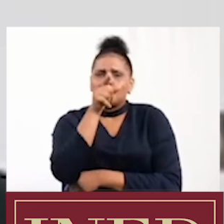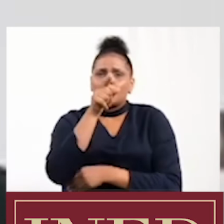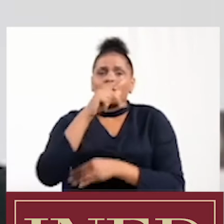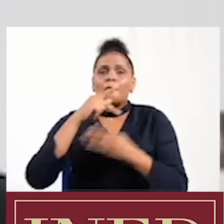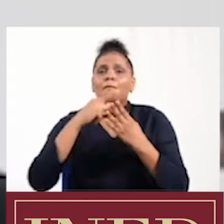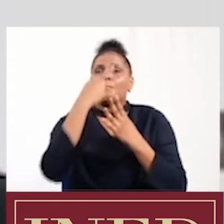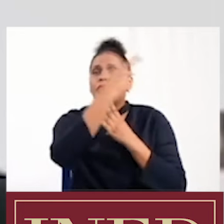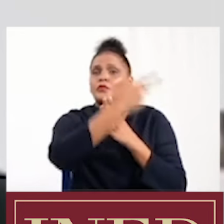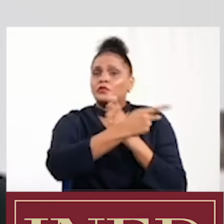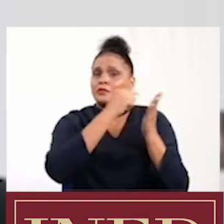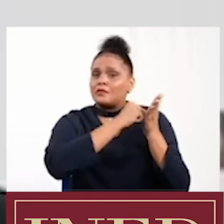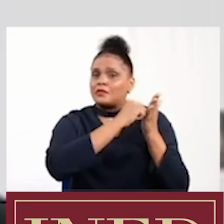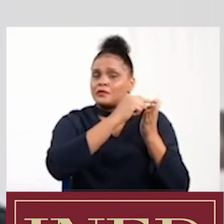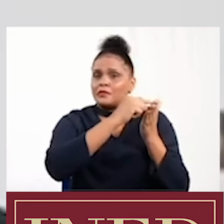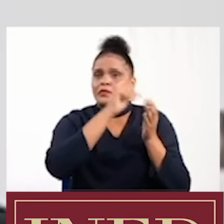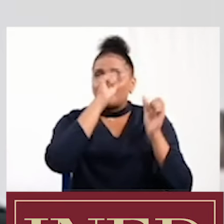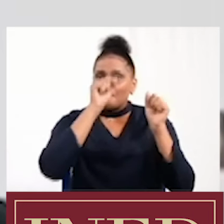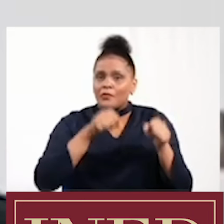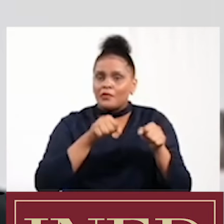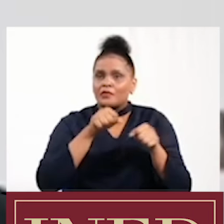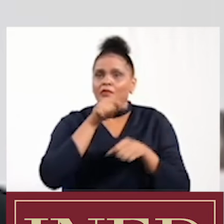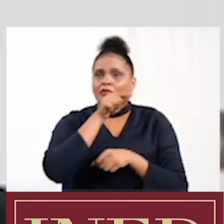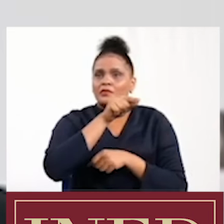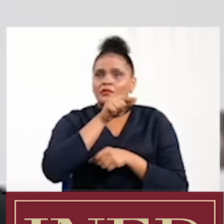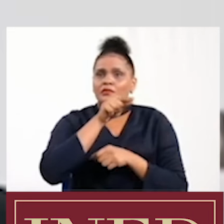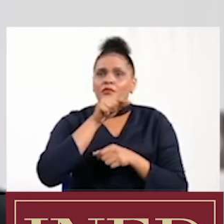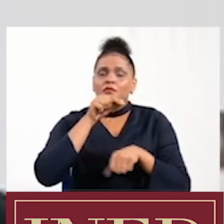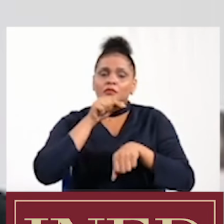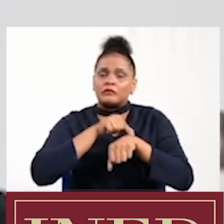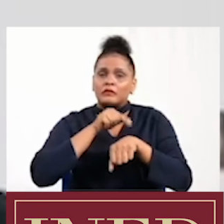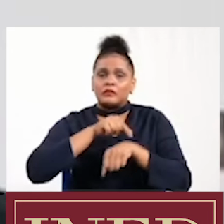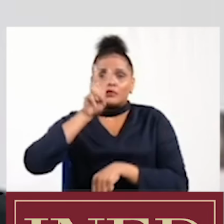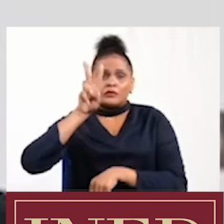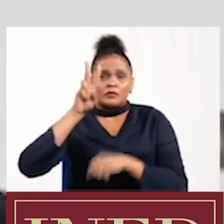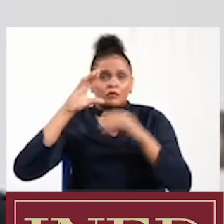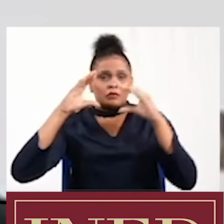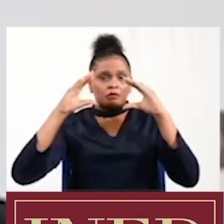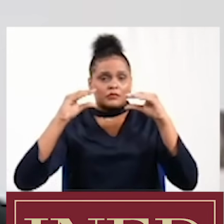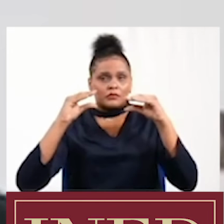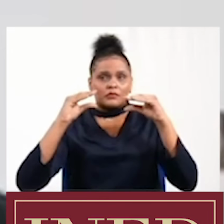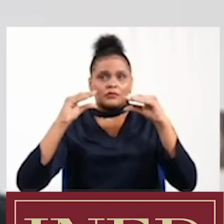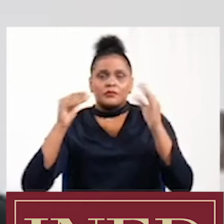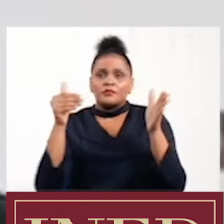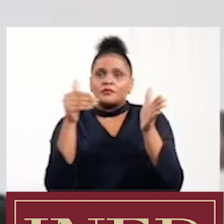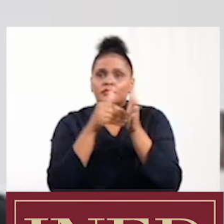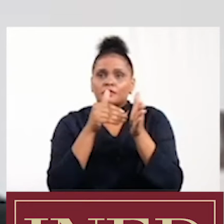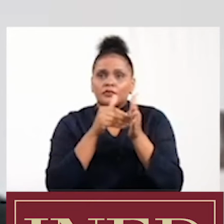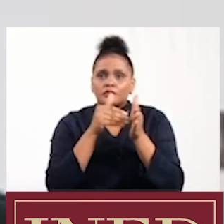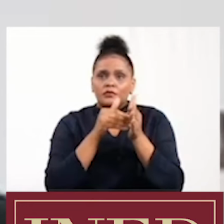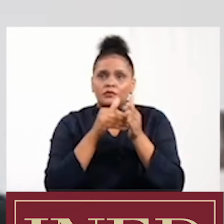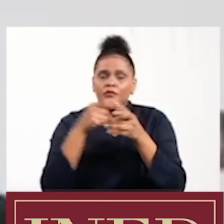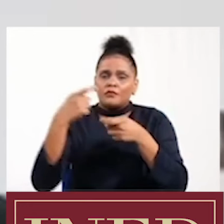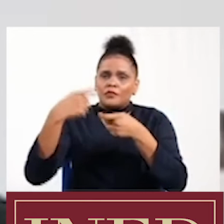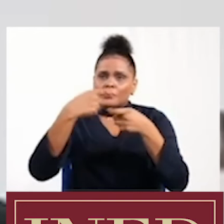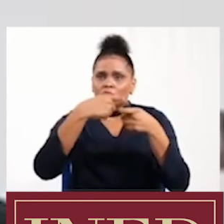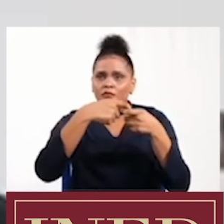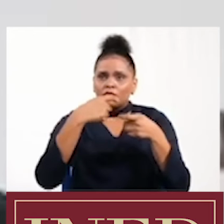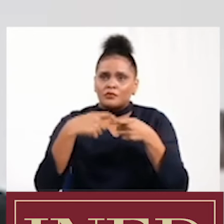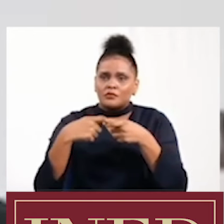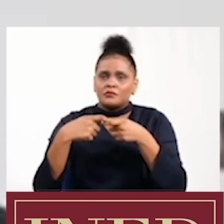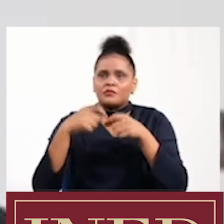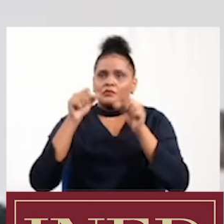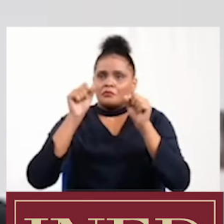la próxima semana el viernes 2 de octubre a partir de las 2 de la tarde en esta oportunidad cuando contaremos con la participación